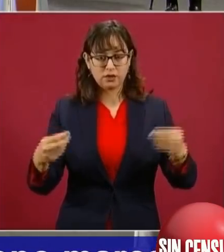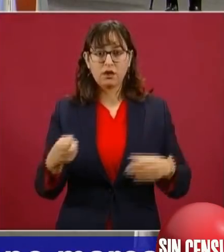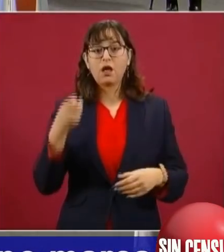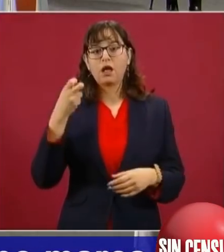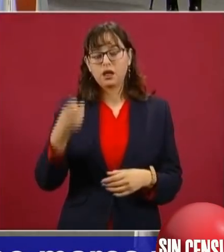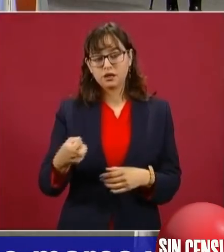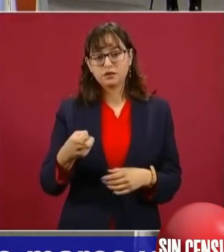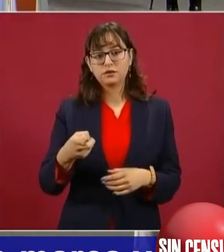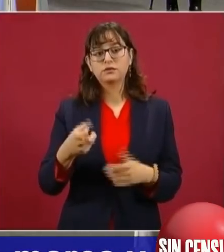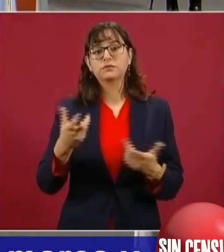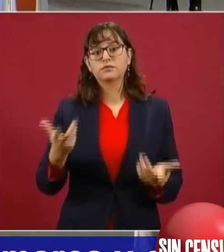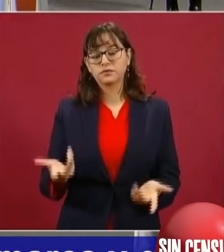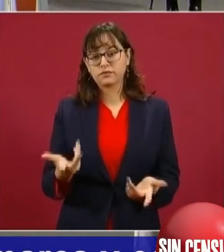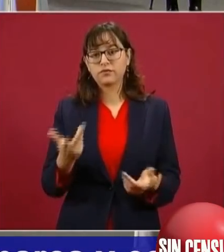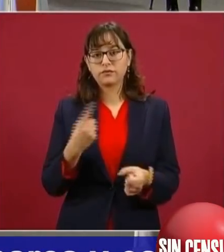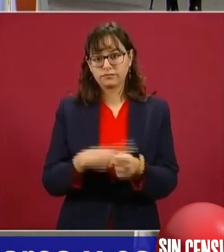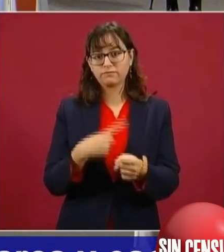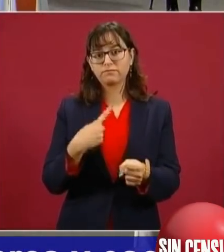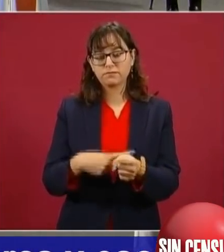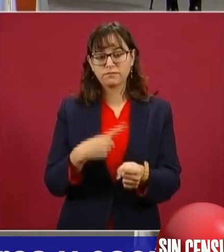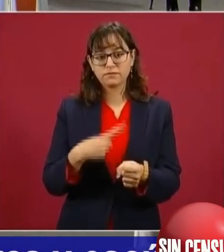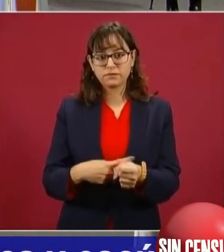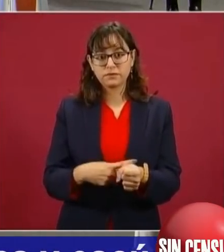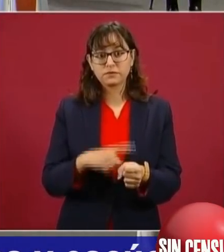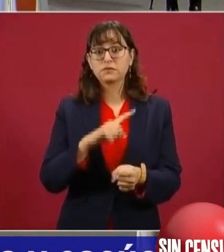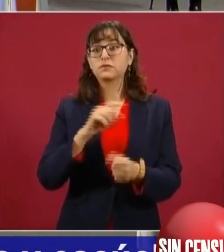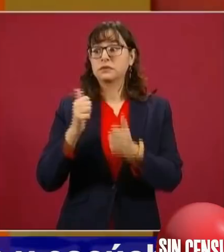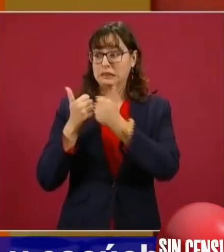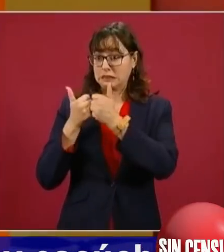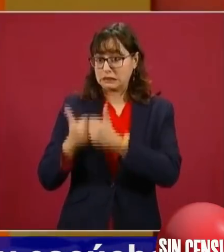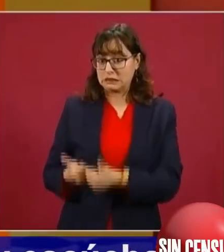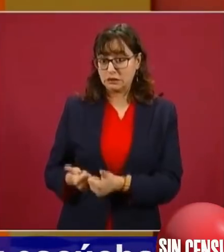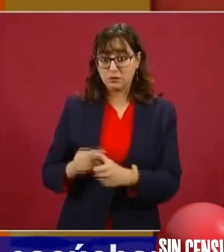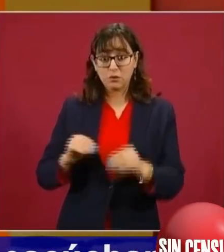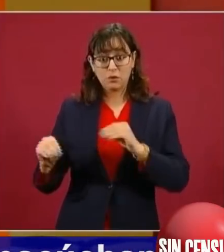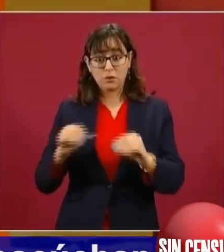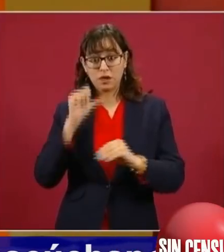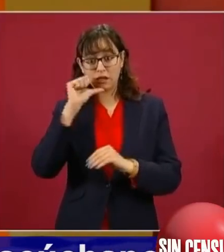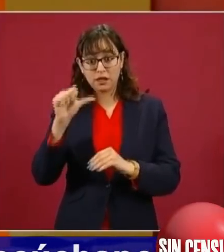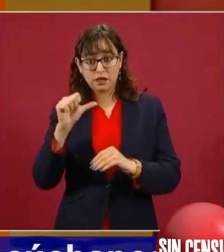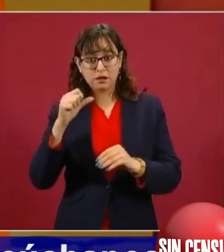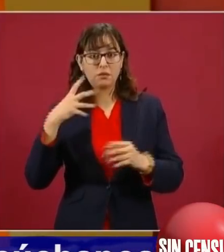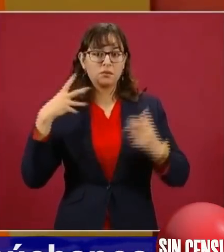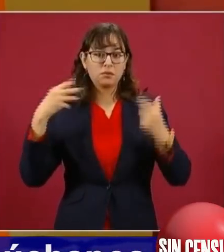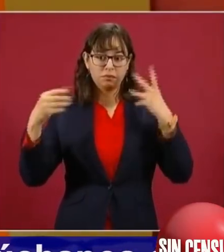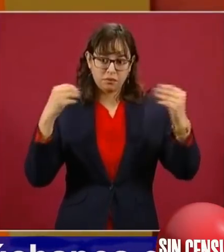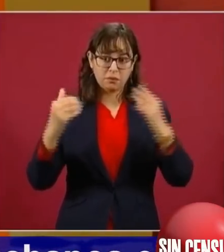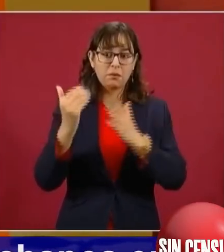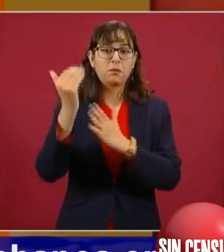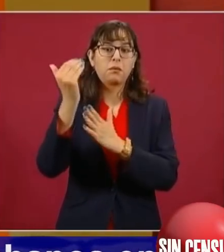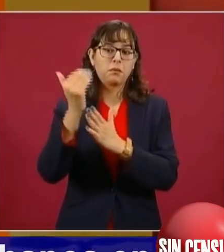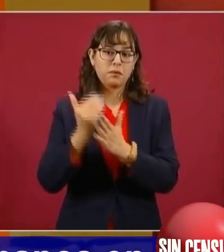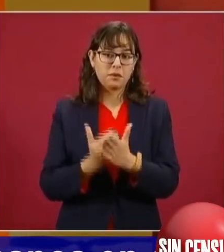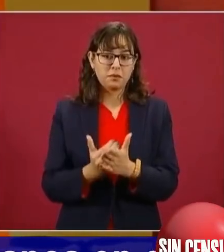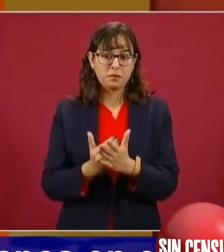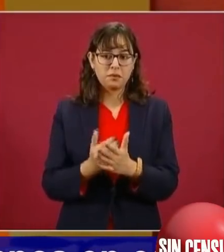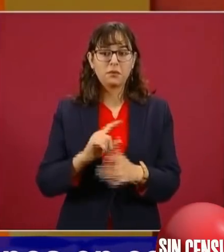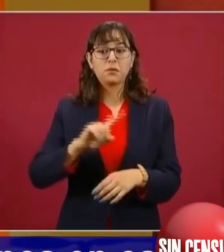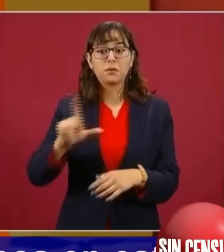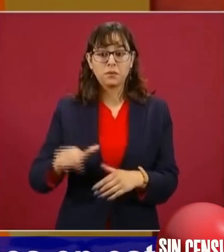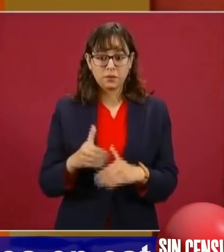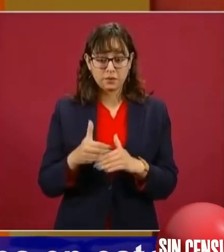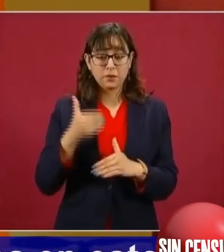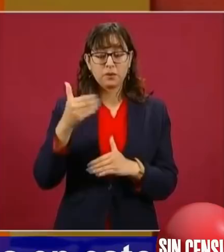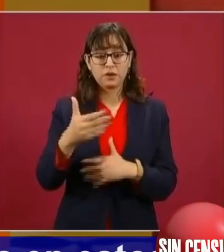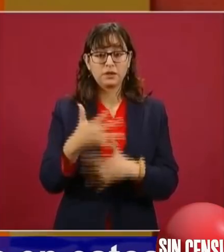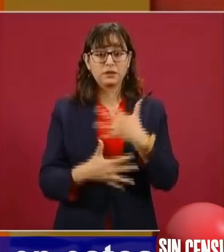seguido de mayor número de casos. Cuando se reduce la movilidad, empiezan a disminuir los contagios y aproximadamente 15 días después